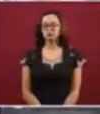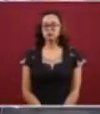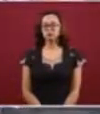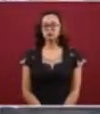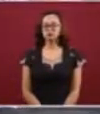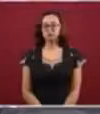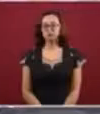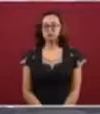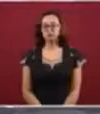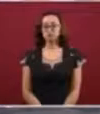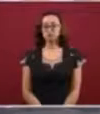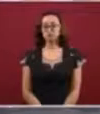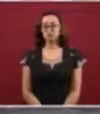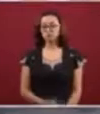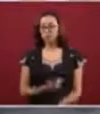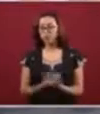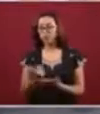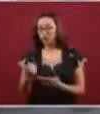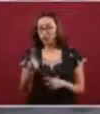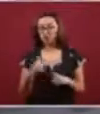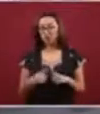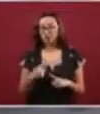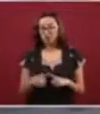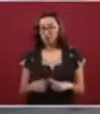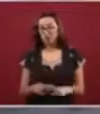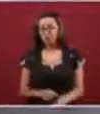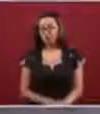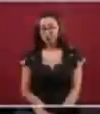¿De qué cobra? ¿Quién?